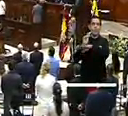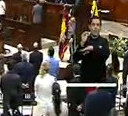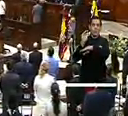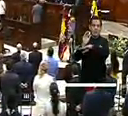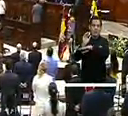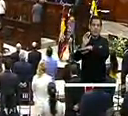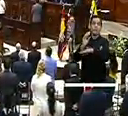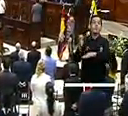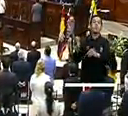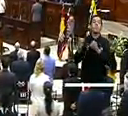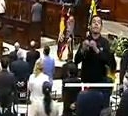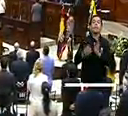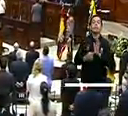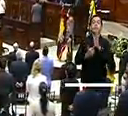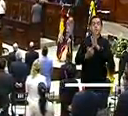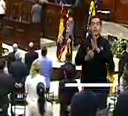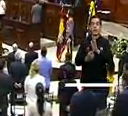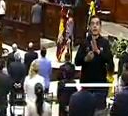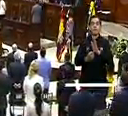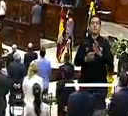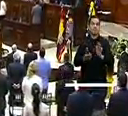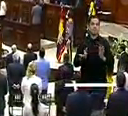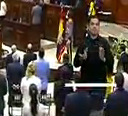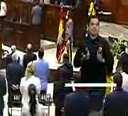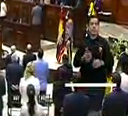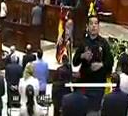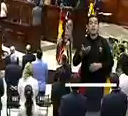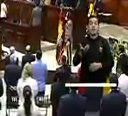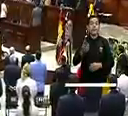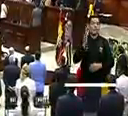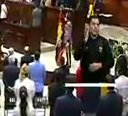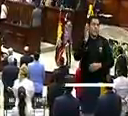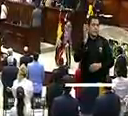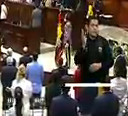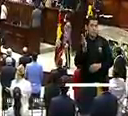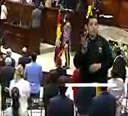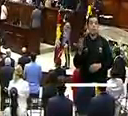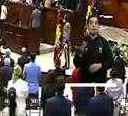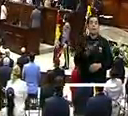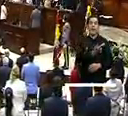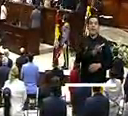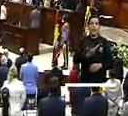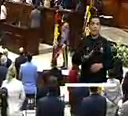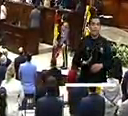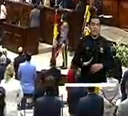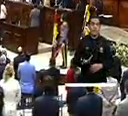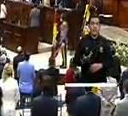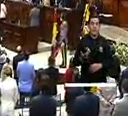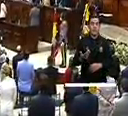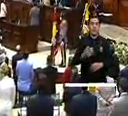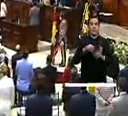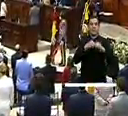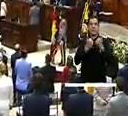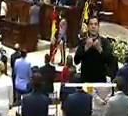del Ecuador, a cargo de la señora abogada Guadalupe Lloria Barca, presidenta de la Asamblea Nacional.